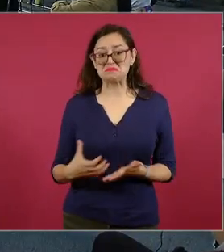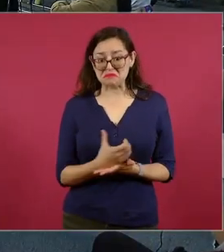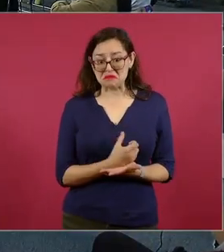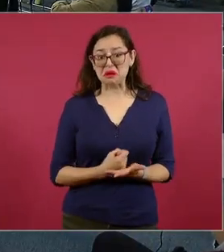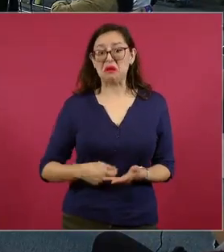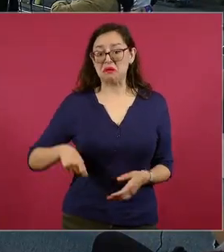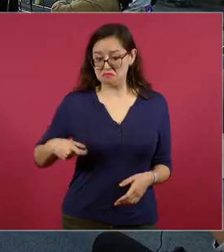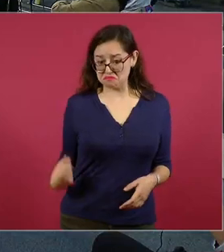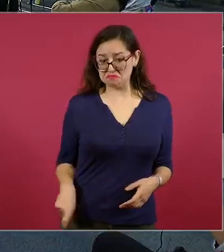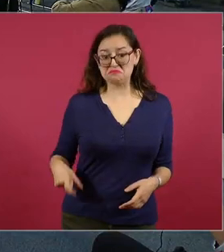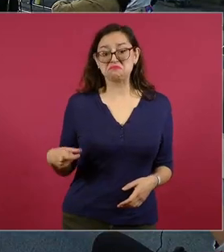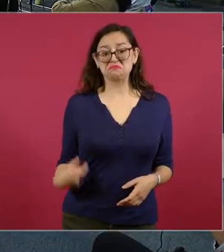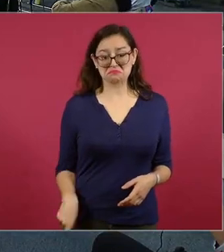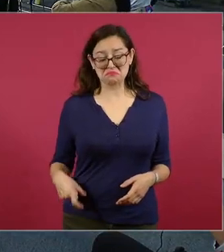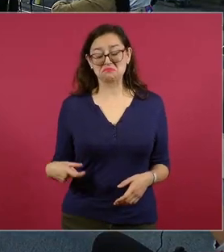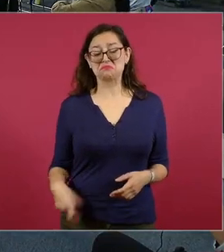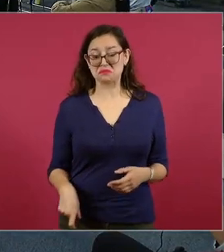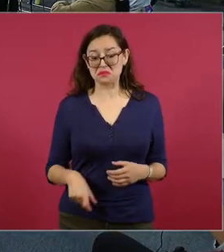México.